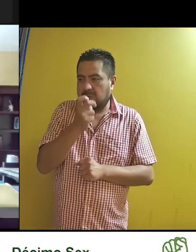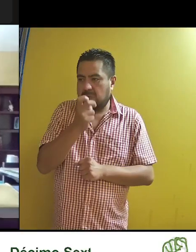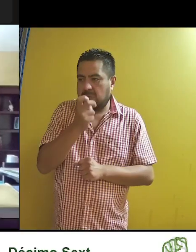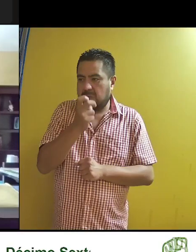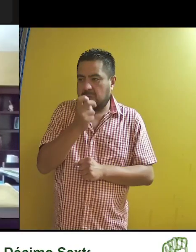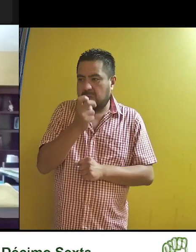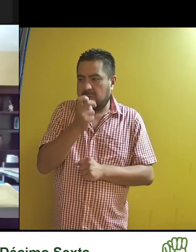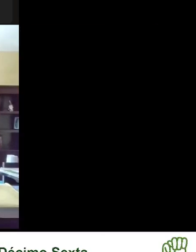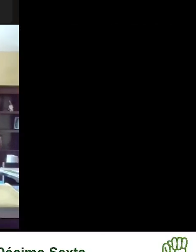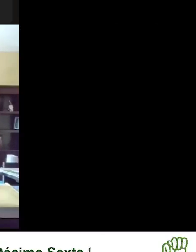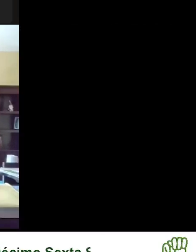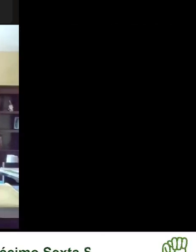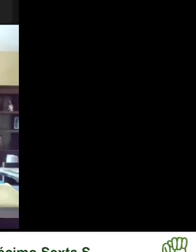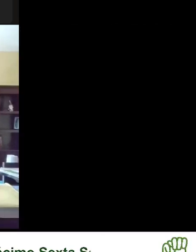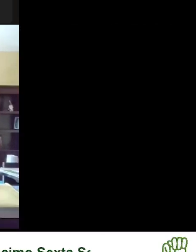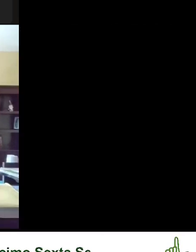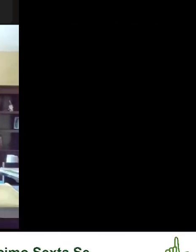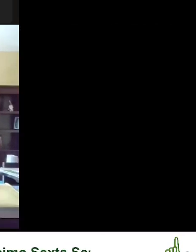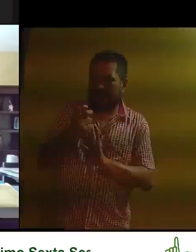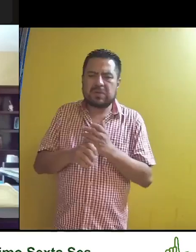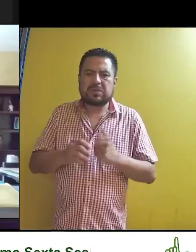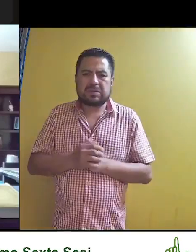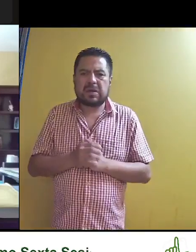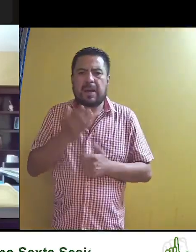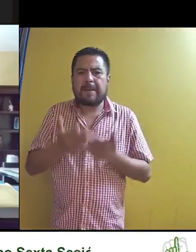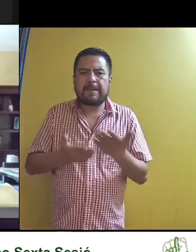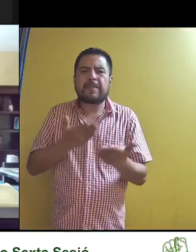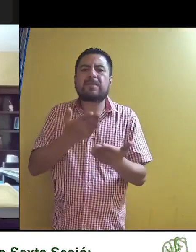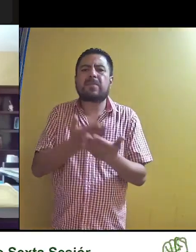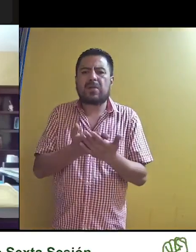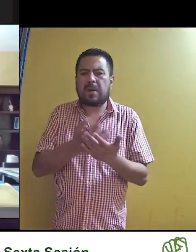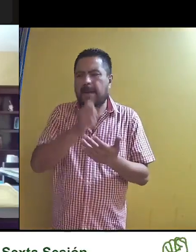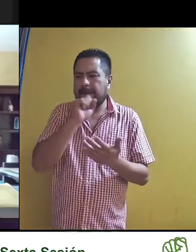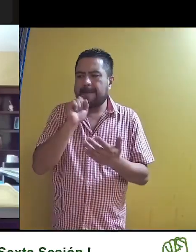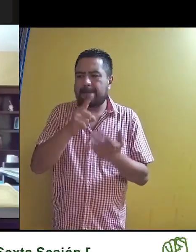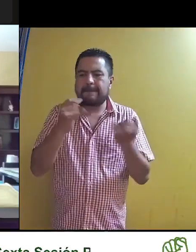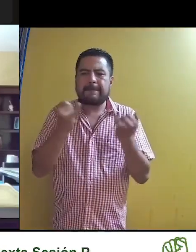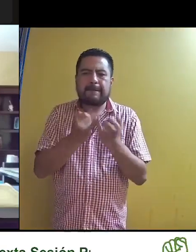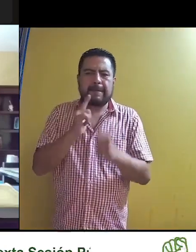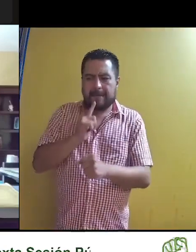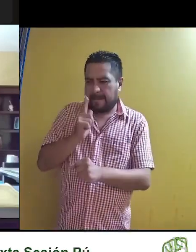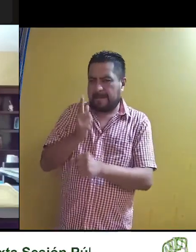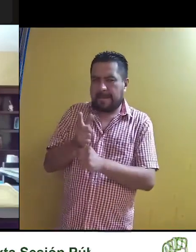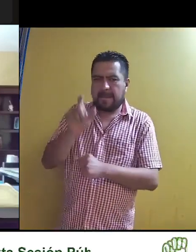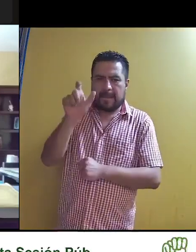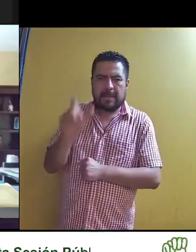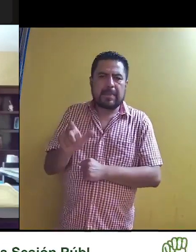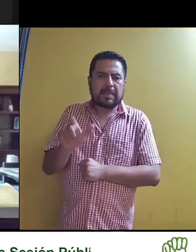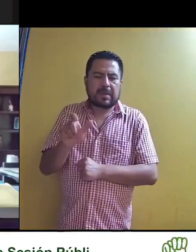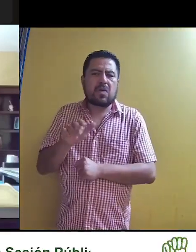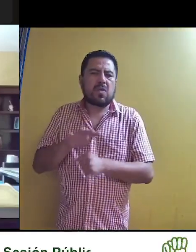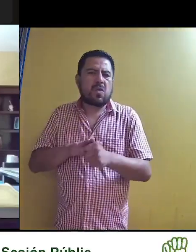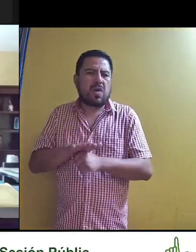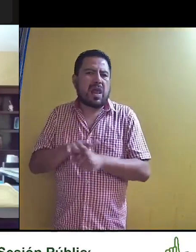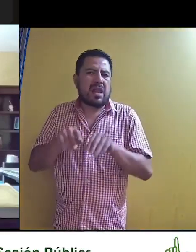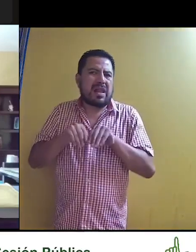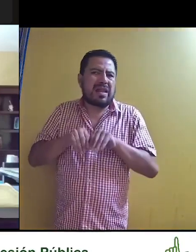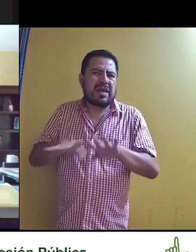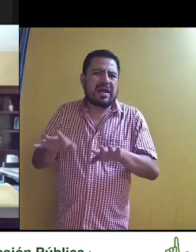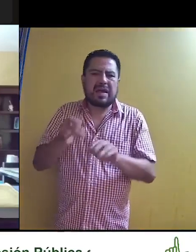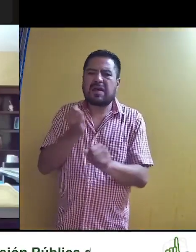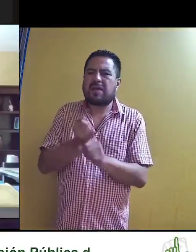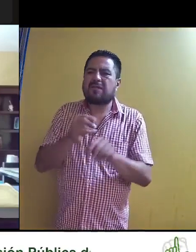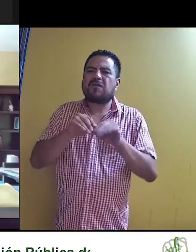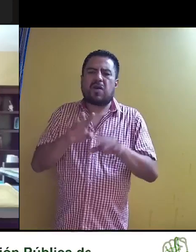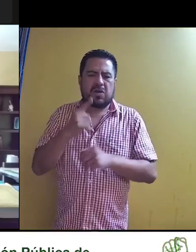estos aspectos, se propone identificar la porción de la publicación que